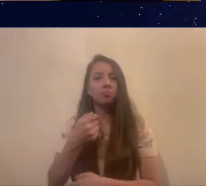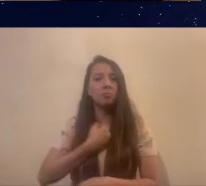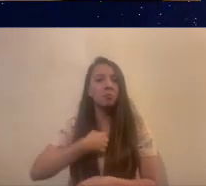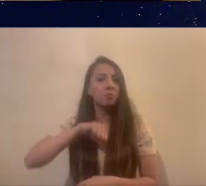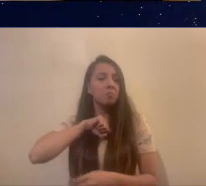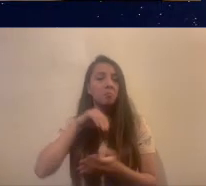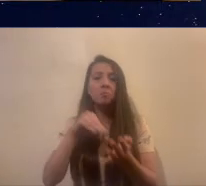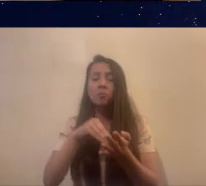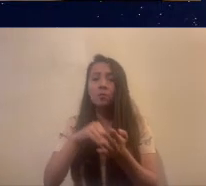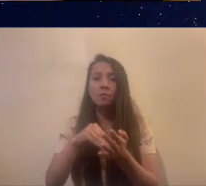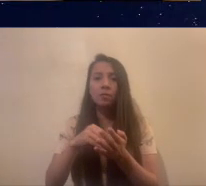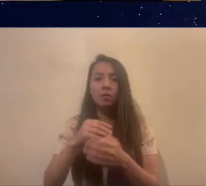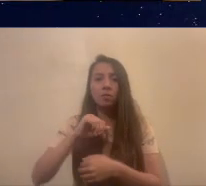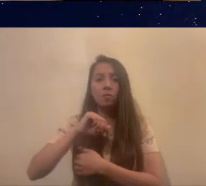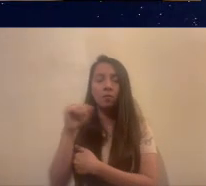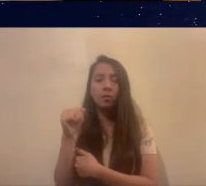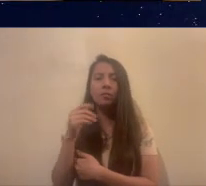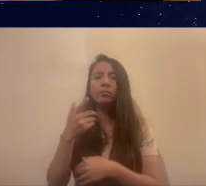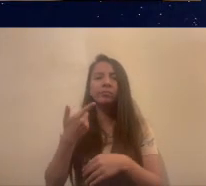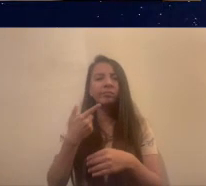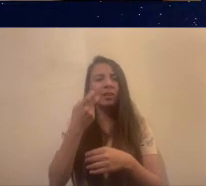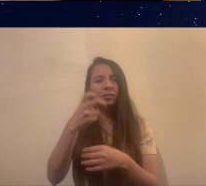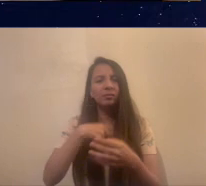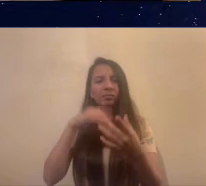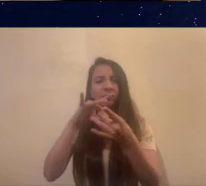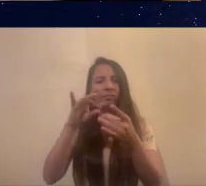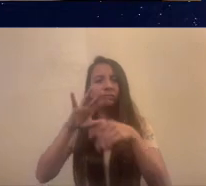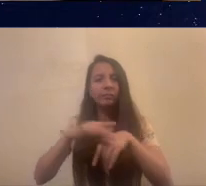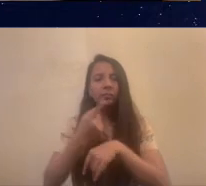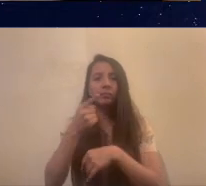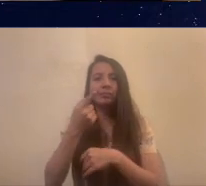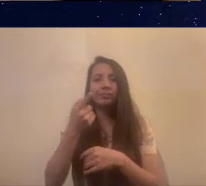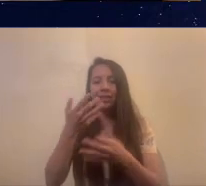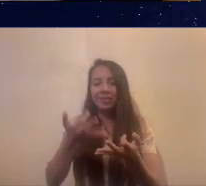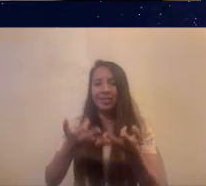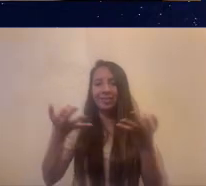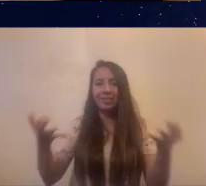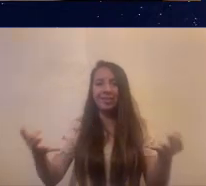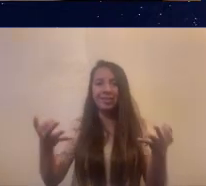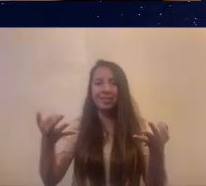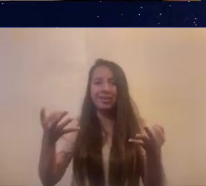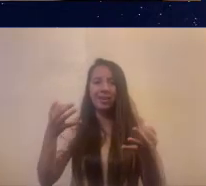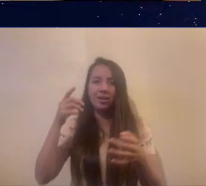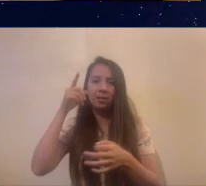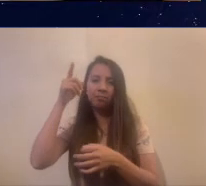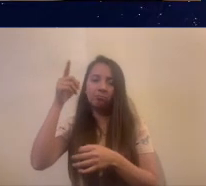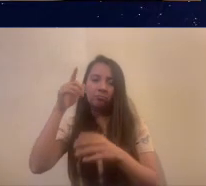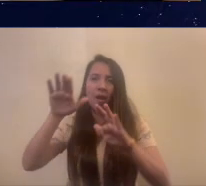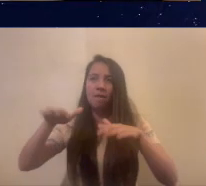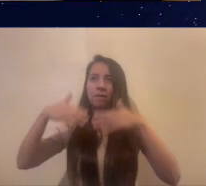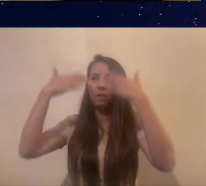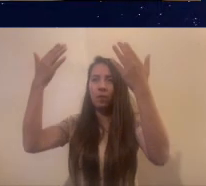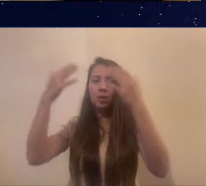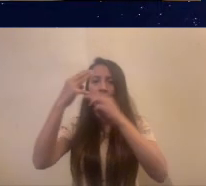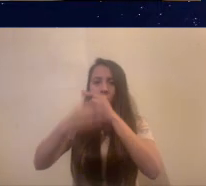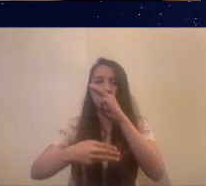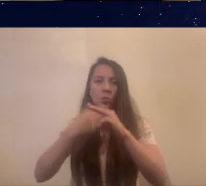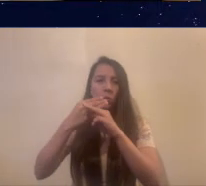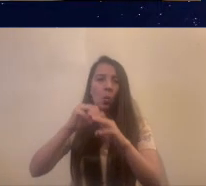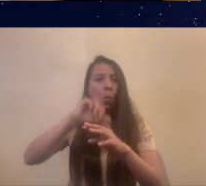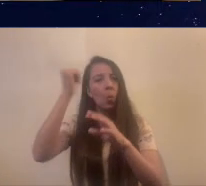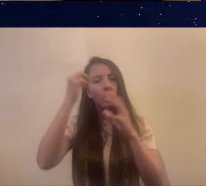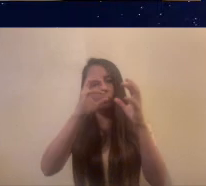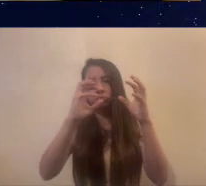menciono esto? Porque los suelos marcianos o los suelos lunares poseen las mismas características. Son muy empobrecidos,